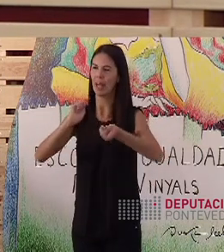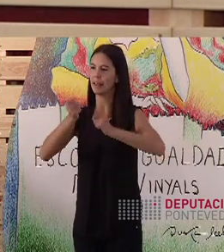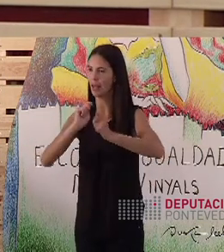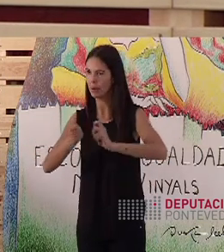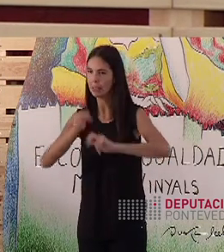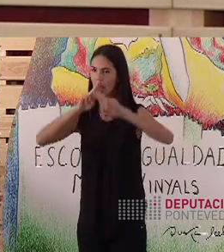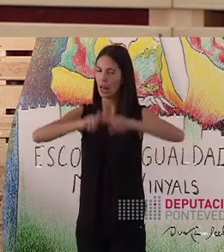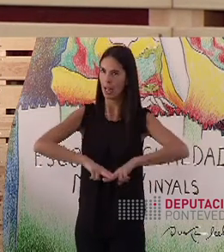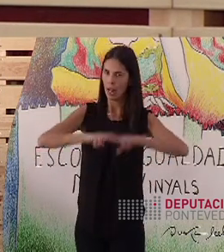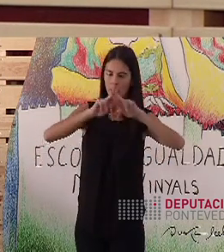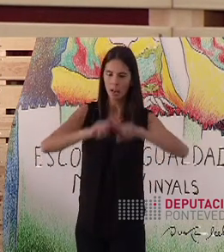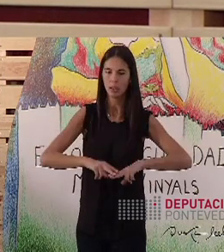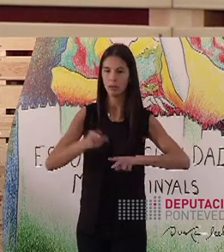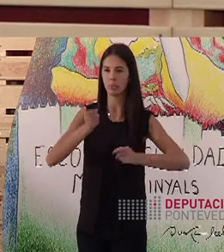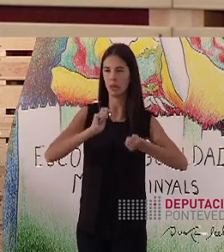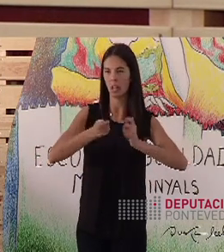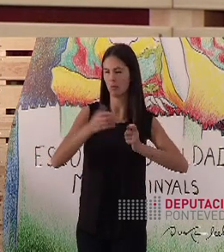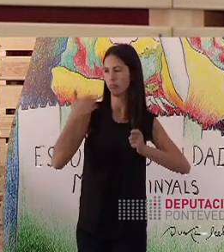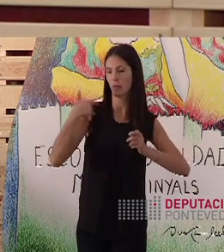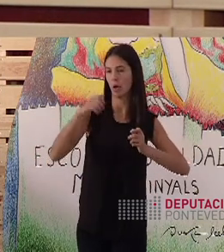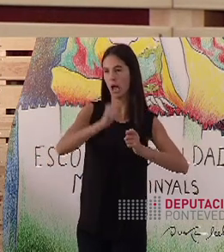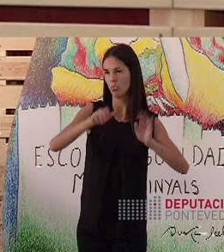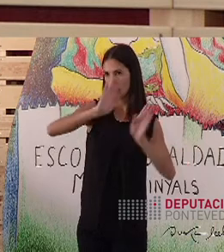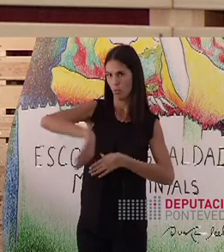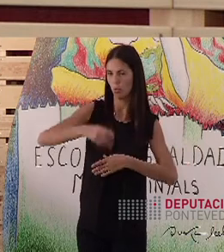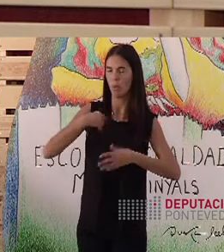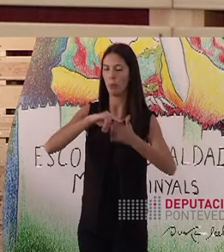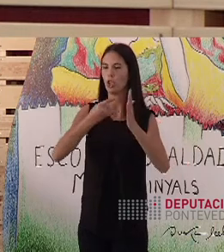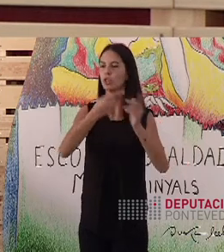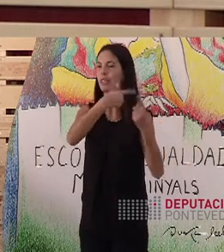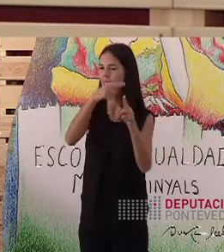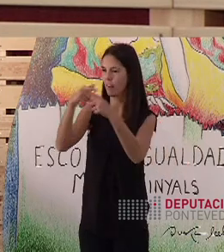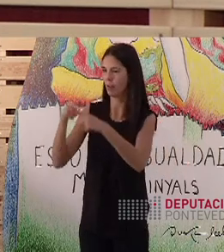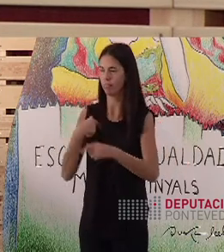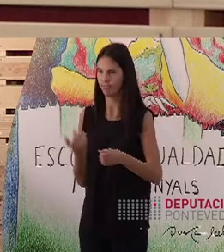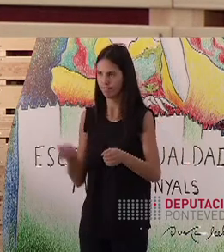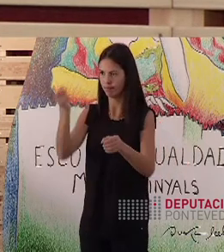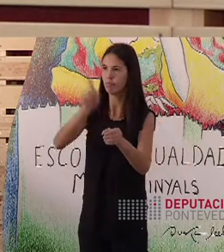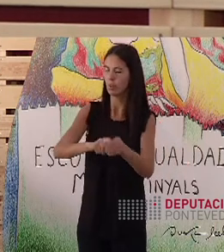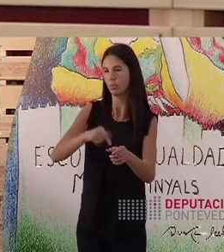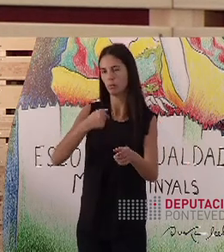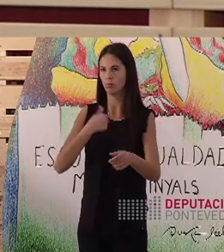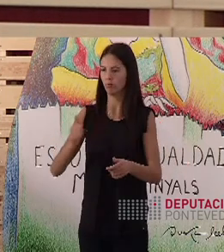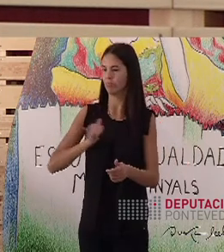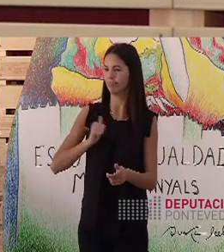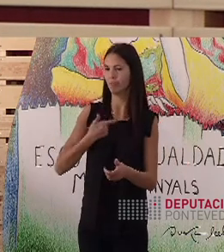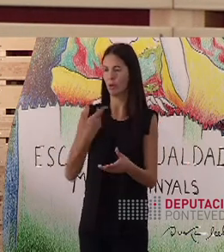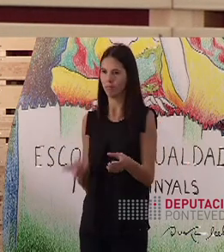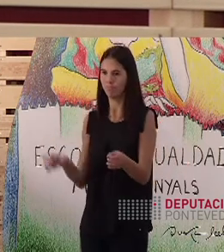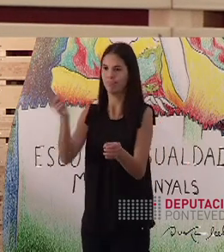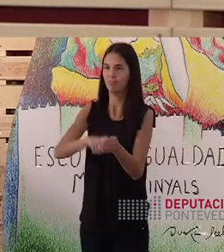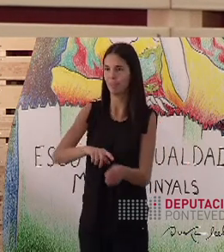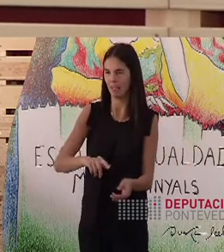entrevistas que fun facendo ao largo dos últimos anos con diferentes proxectos nos que me vin involucrada e que tiven a oportunidade de poder